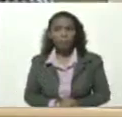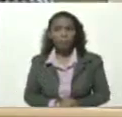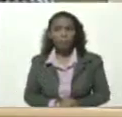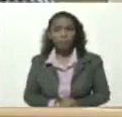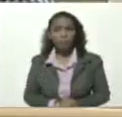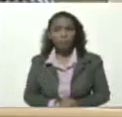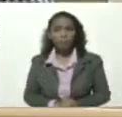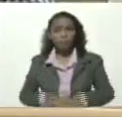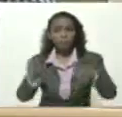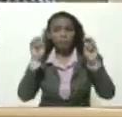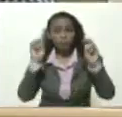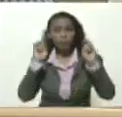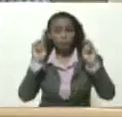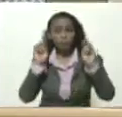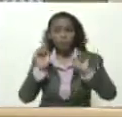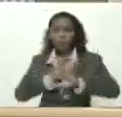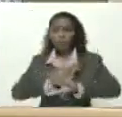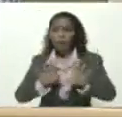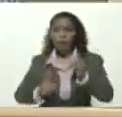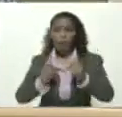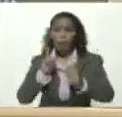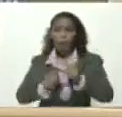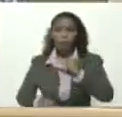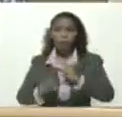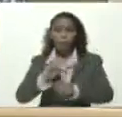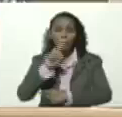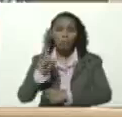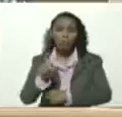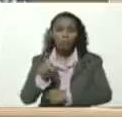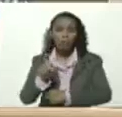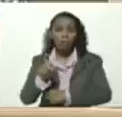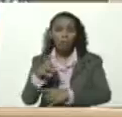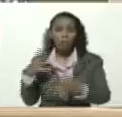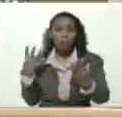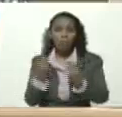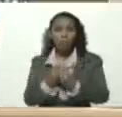En relación, y ya la última pregunta,